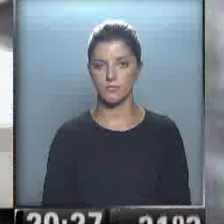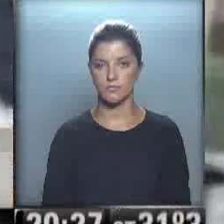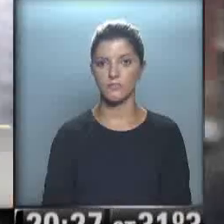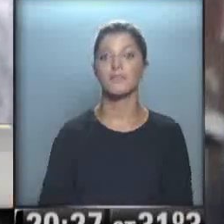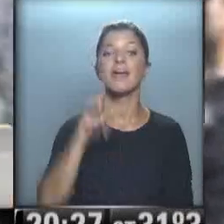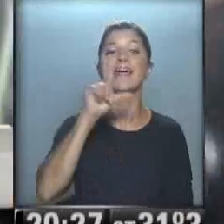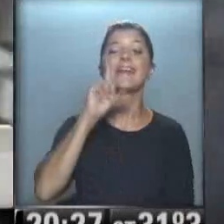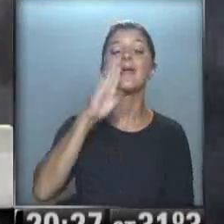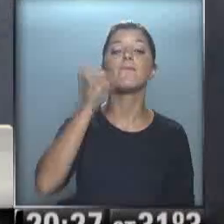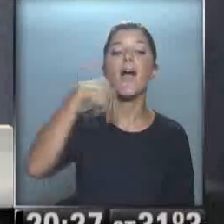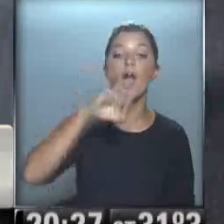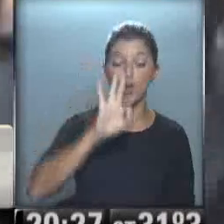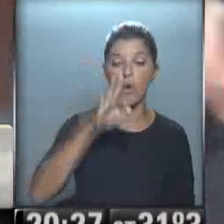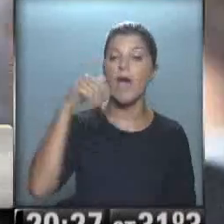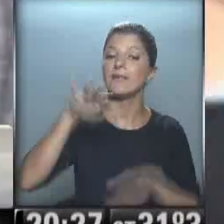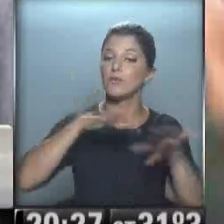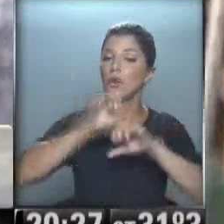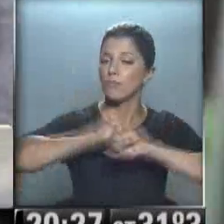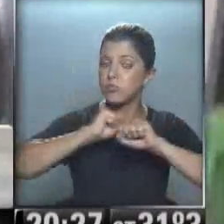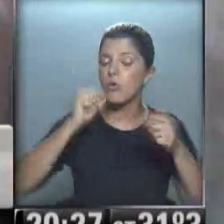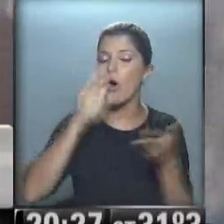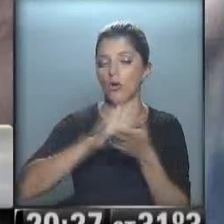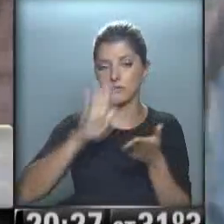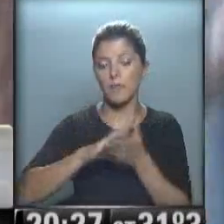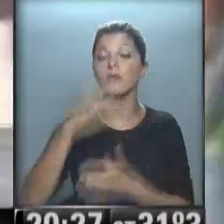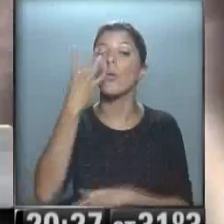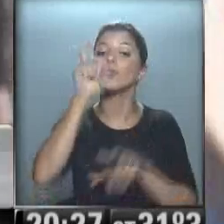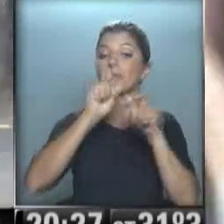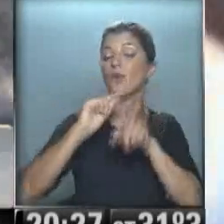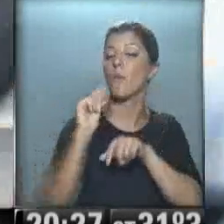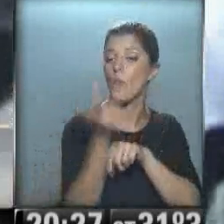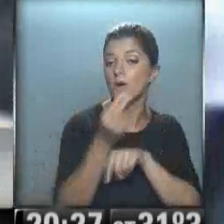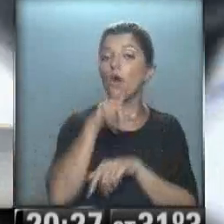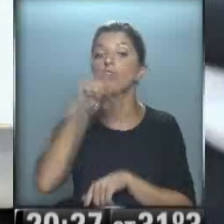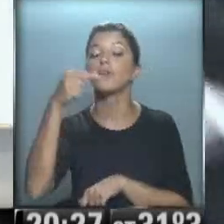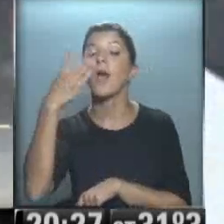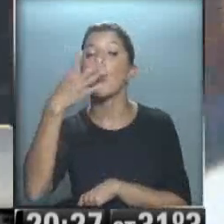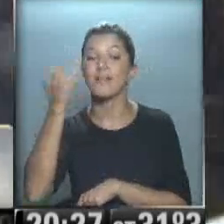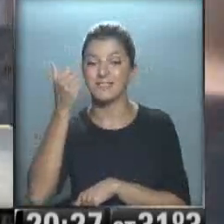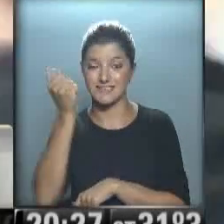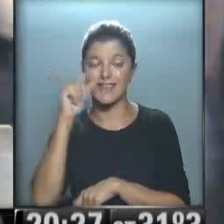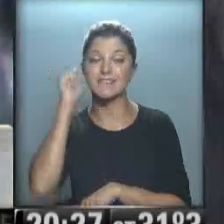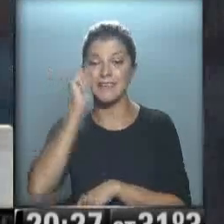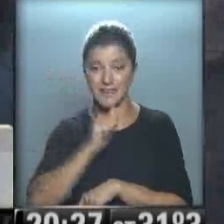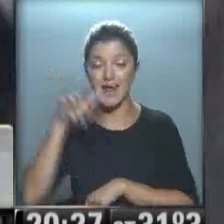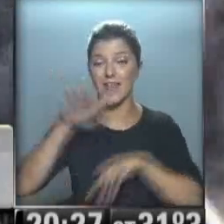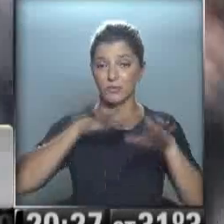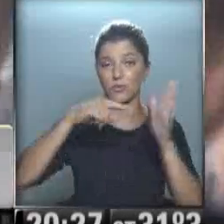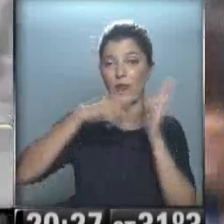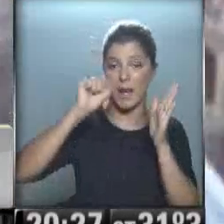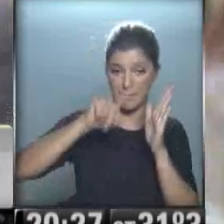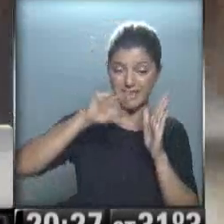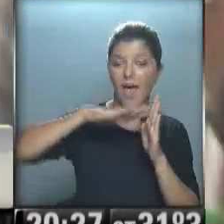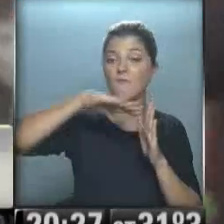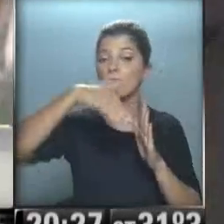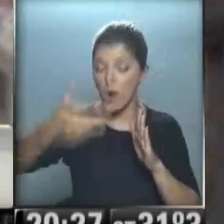Líbano, nuevo ataque en Beirut. Al menos 4 personas murieron y otras 46 resultaron heridas en un atentado suicida en las afueras de la capital libanesa. Un